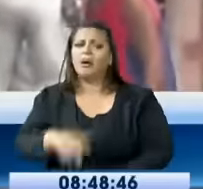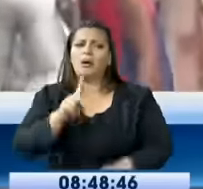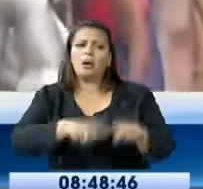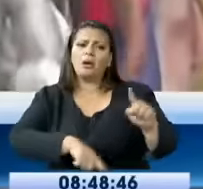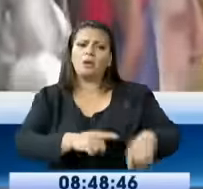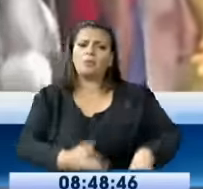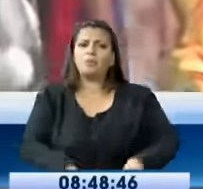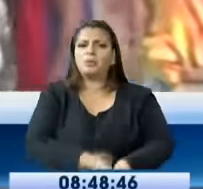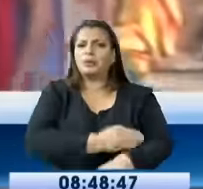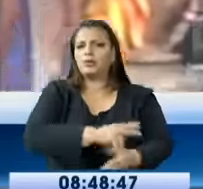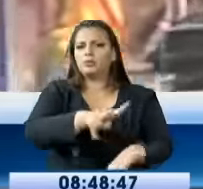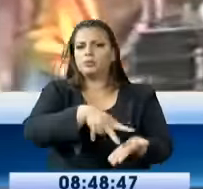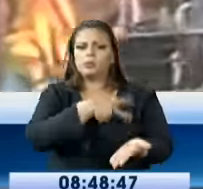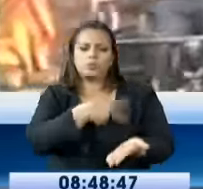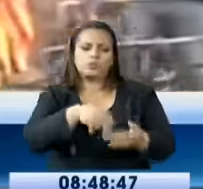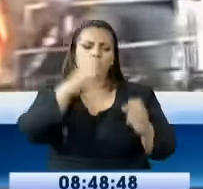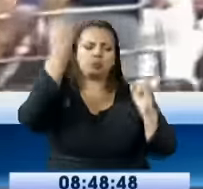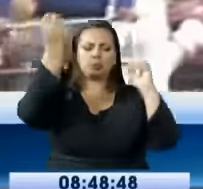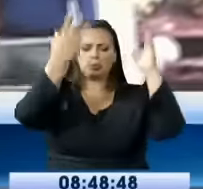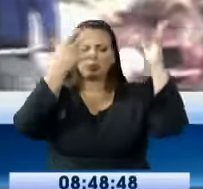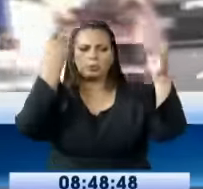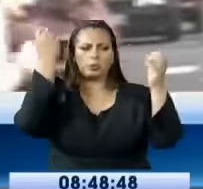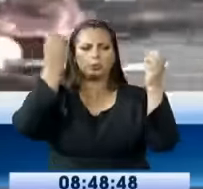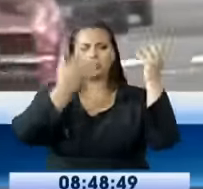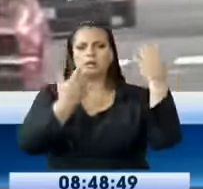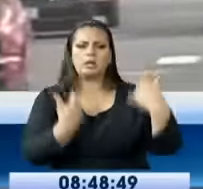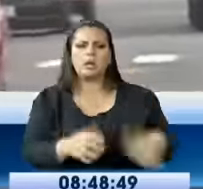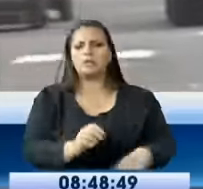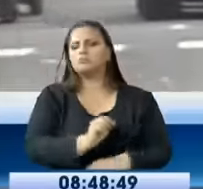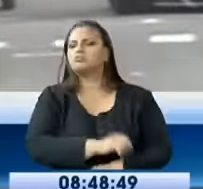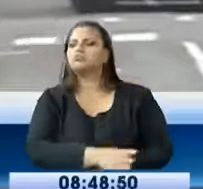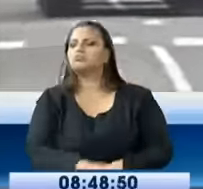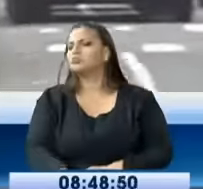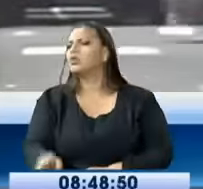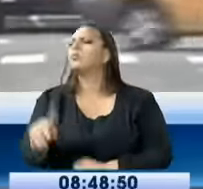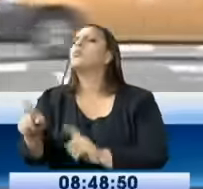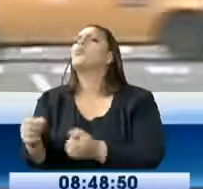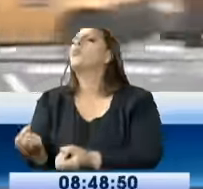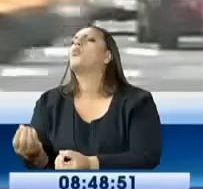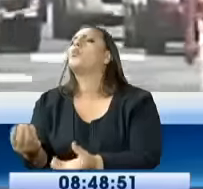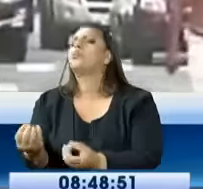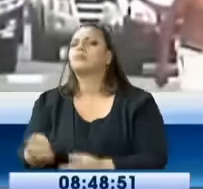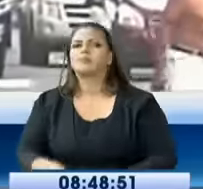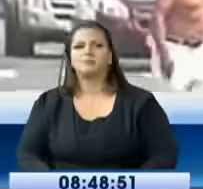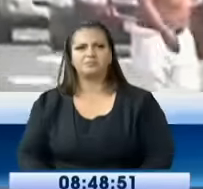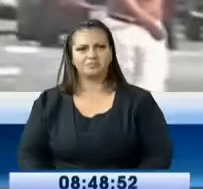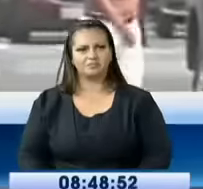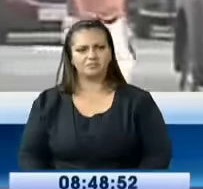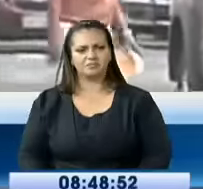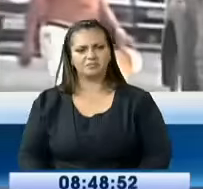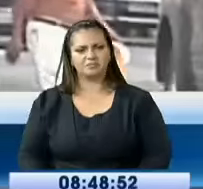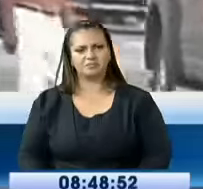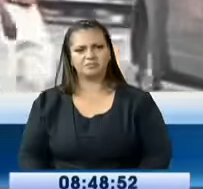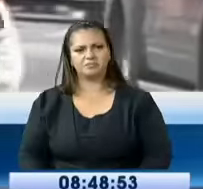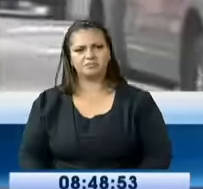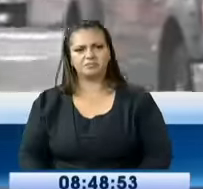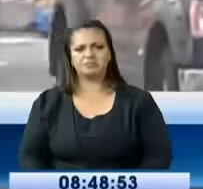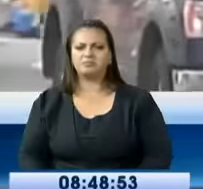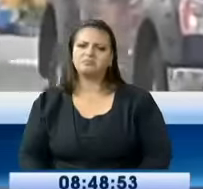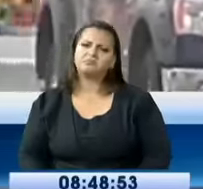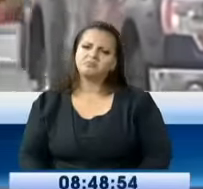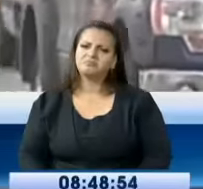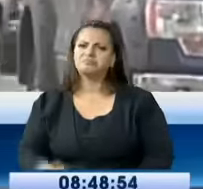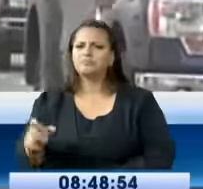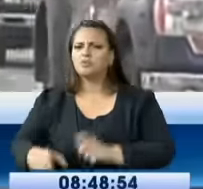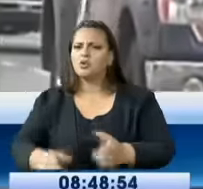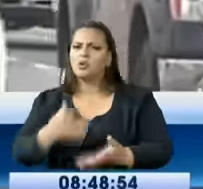van llevando un muñeco. Oiga, ¿algún personaje en especial que se quiera promocionar? ¿Algo que fuera de lo común? No, o sea, por lo general la gente lleva los clásicos.